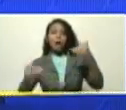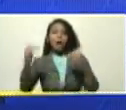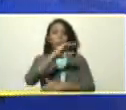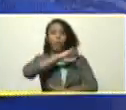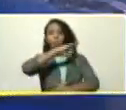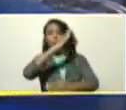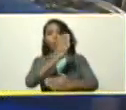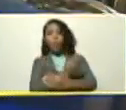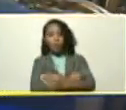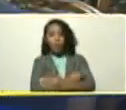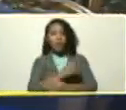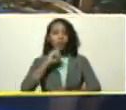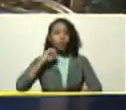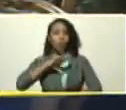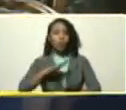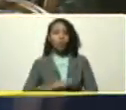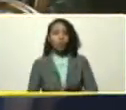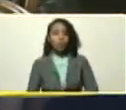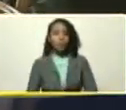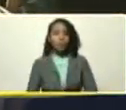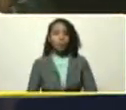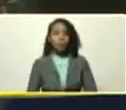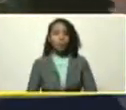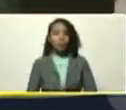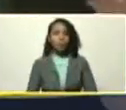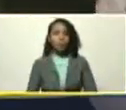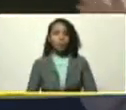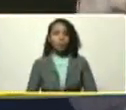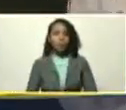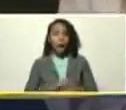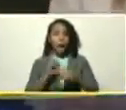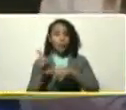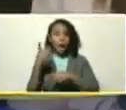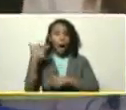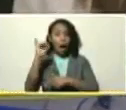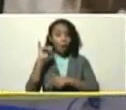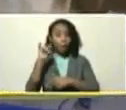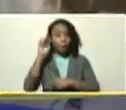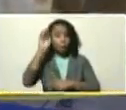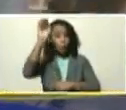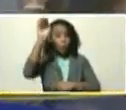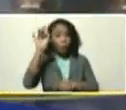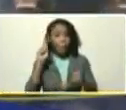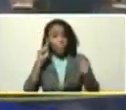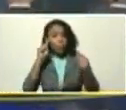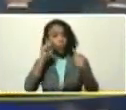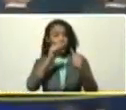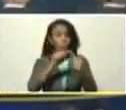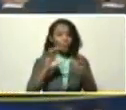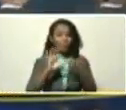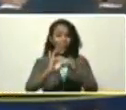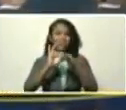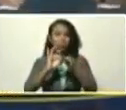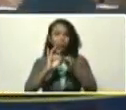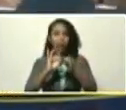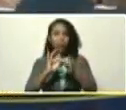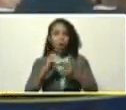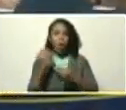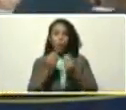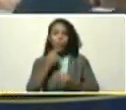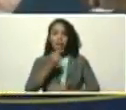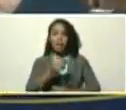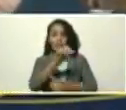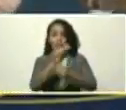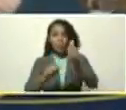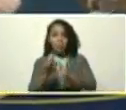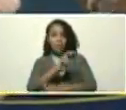fortaleza histórica. Allá va la relación. Como decía el vicepresidente